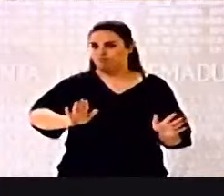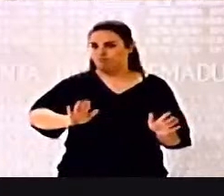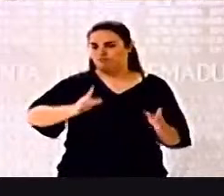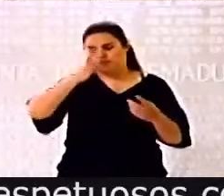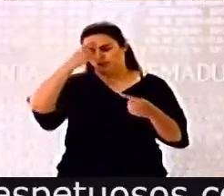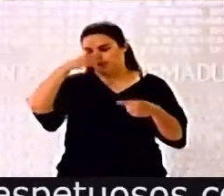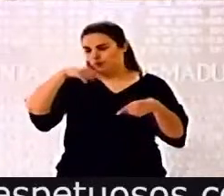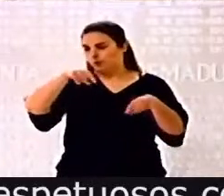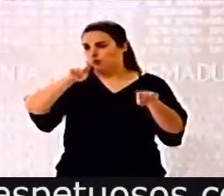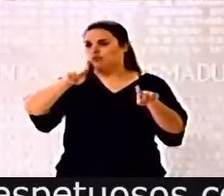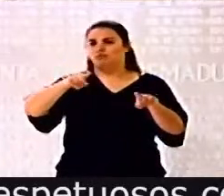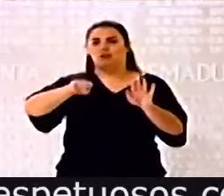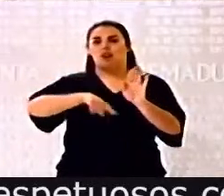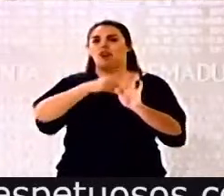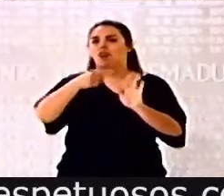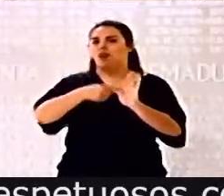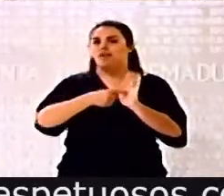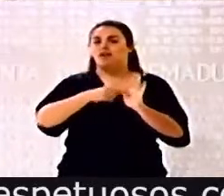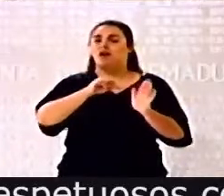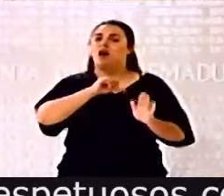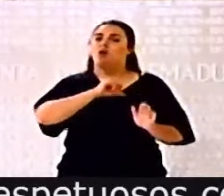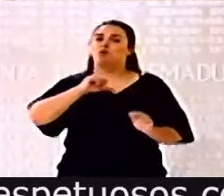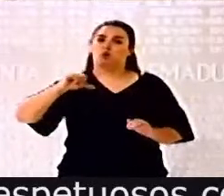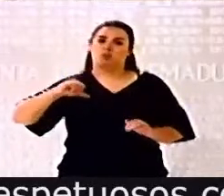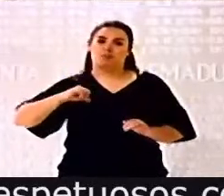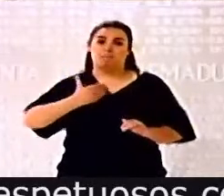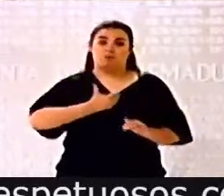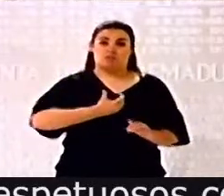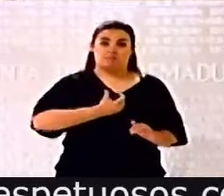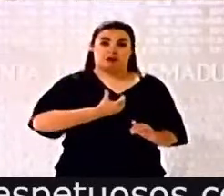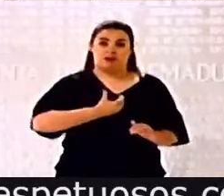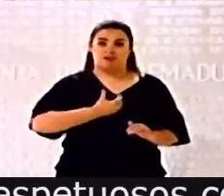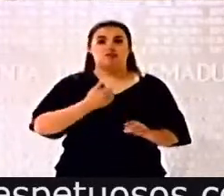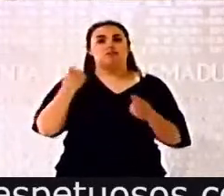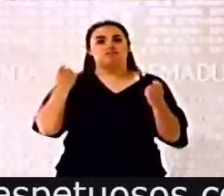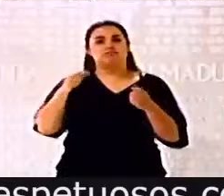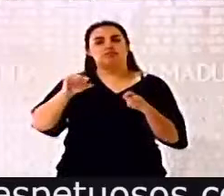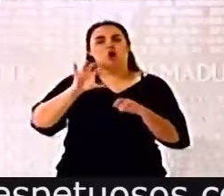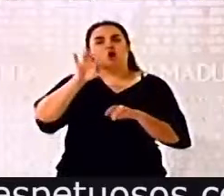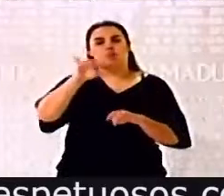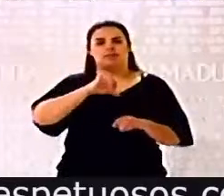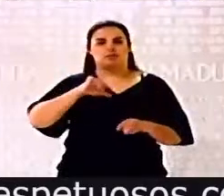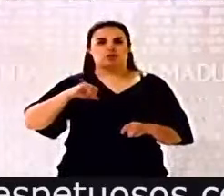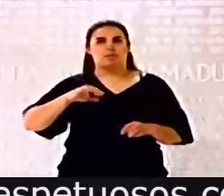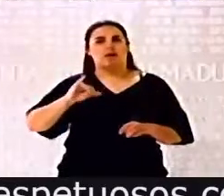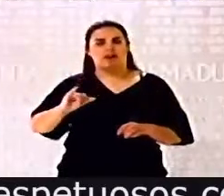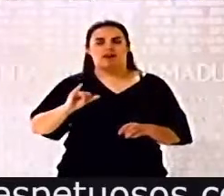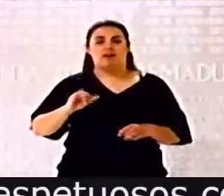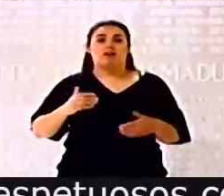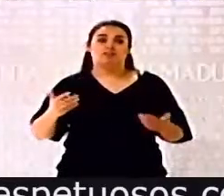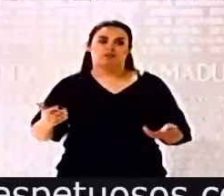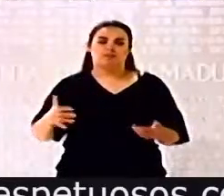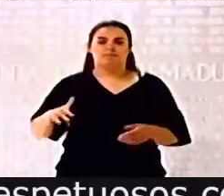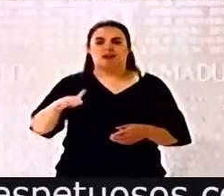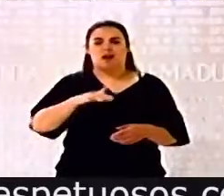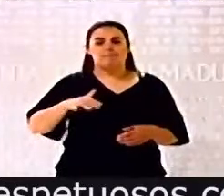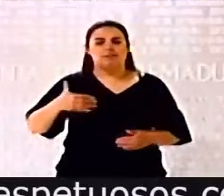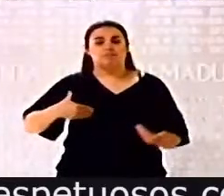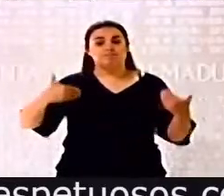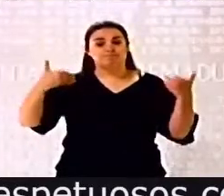la Ley de Autonomía Municipal que está publicada en nuestra comunidad autónoma y que ese ámbito de